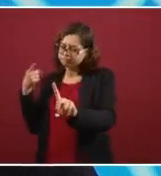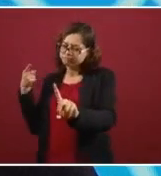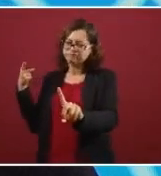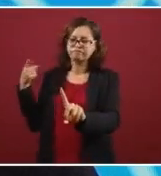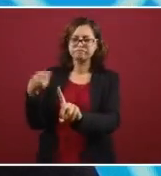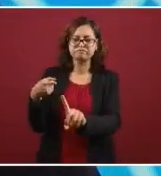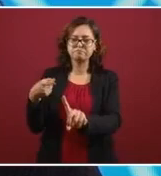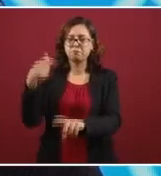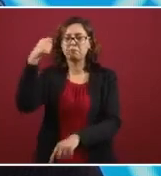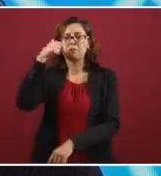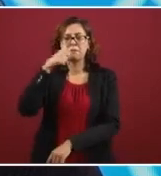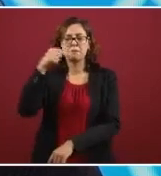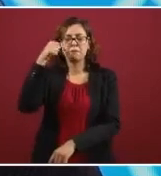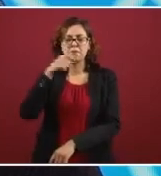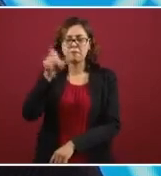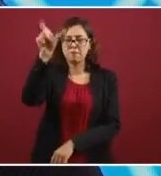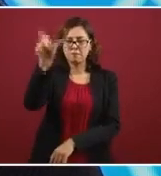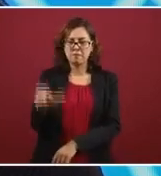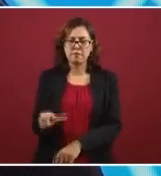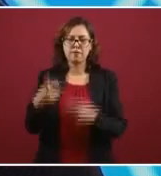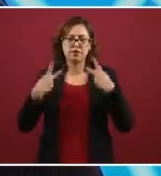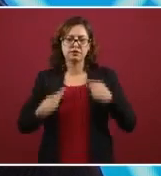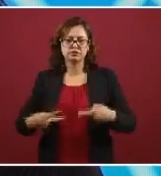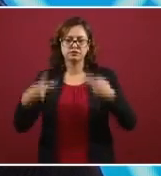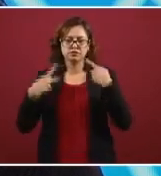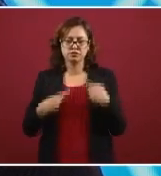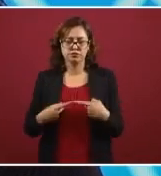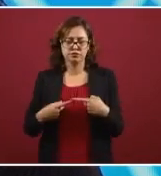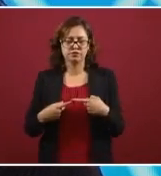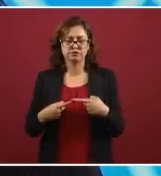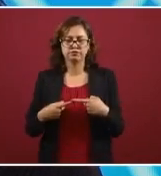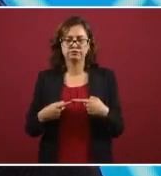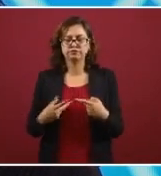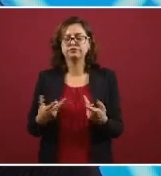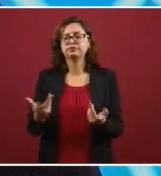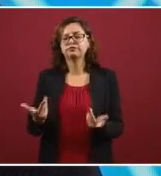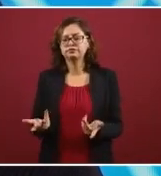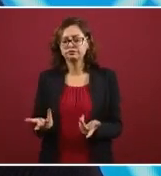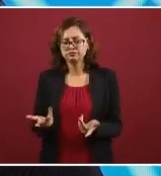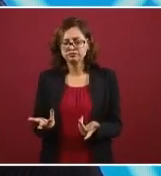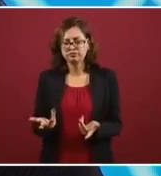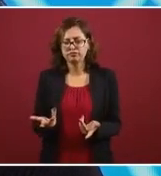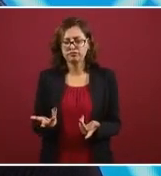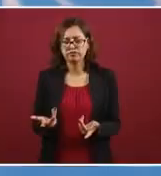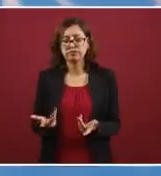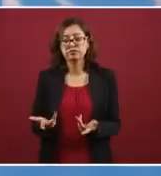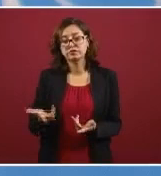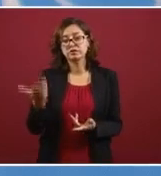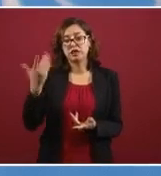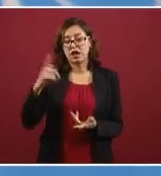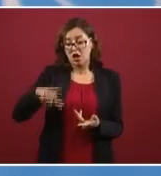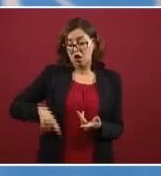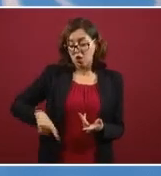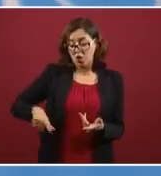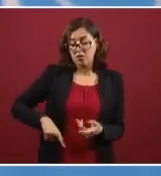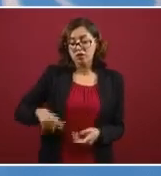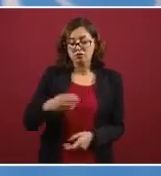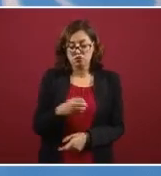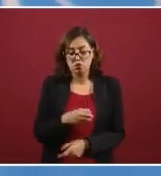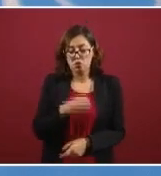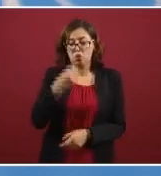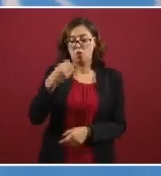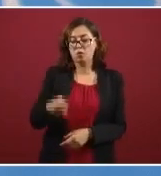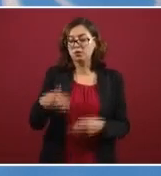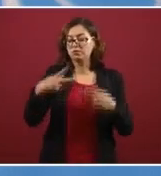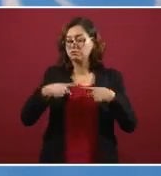las personas, que tengan una mirada distinta de las obligaciones que los gobiernos tienen con las personas